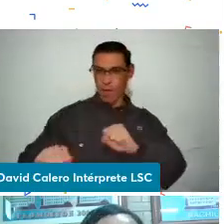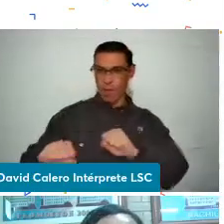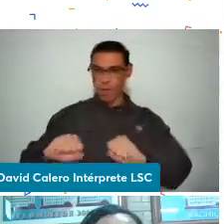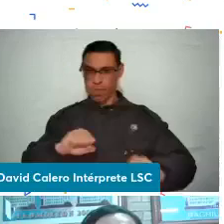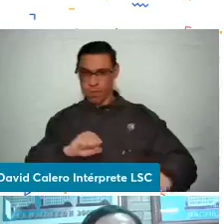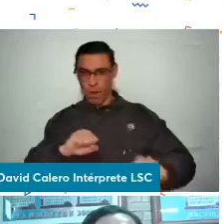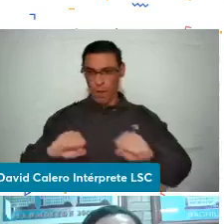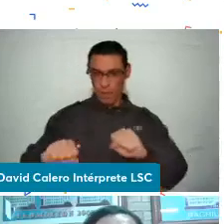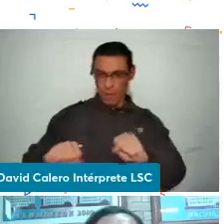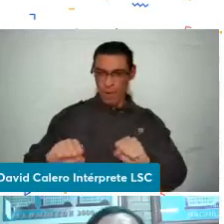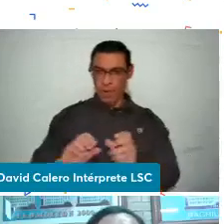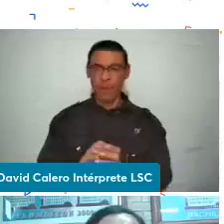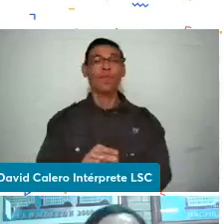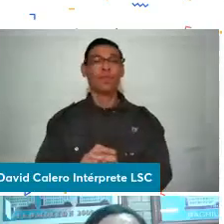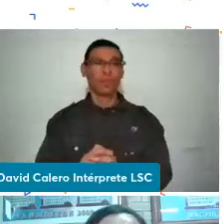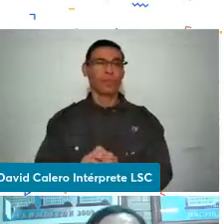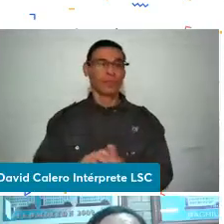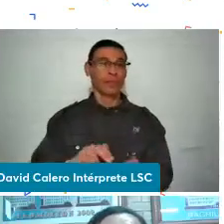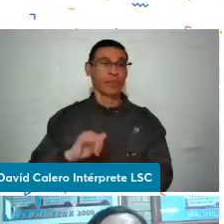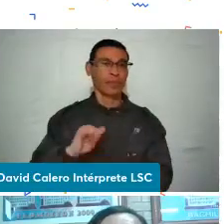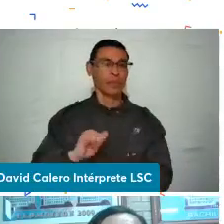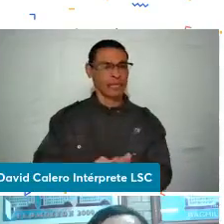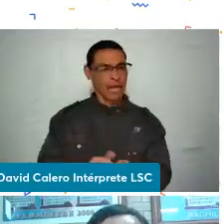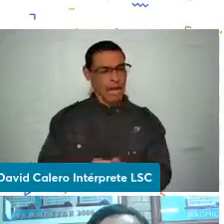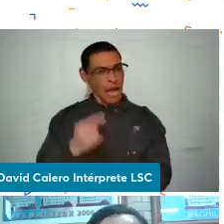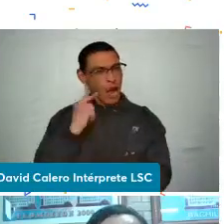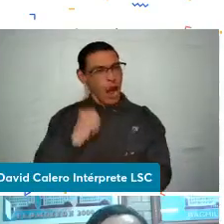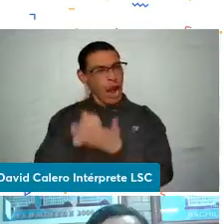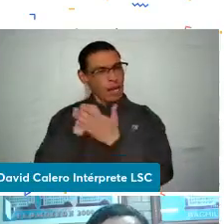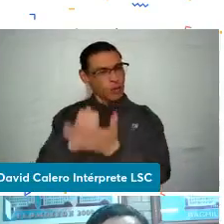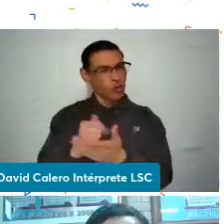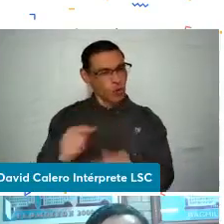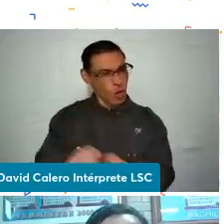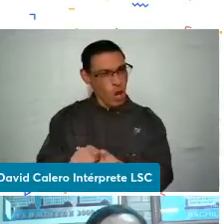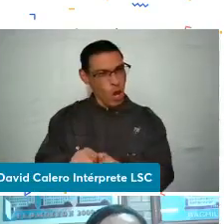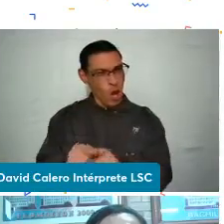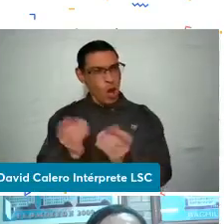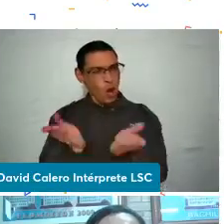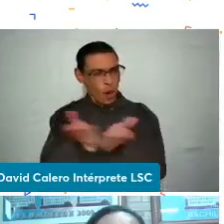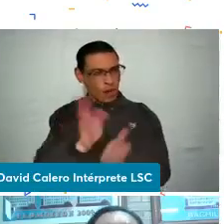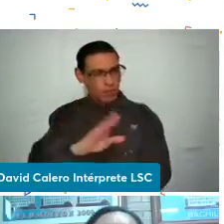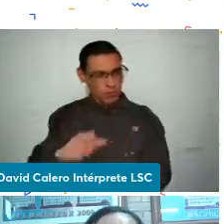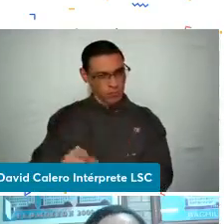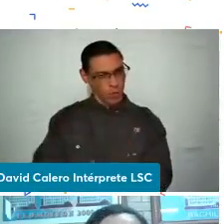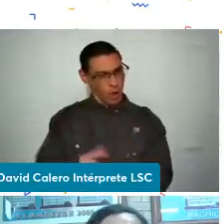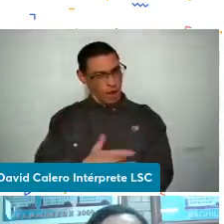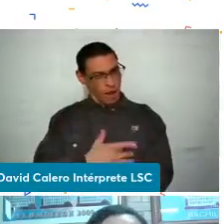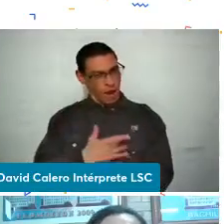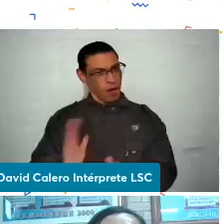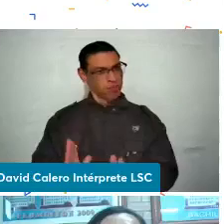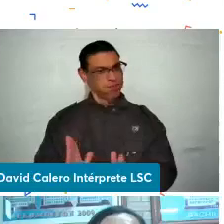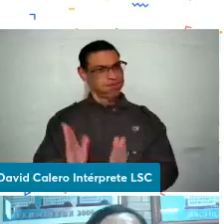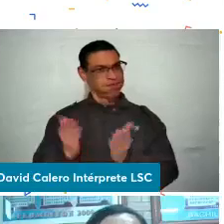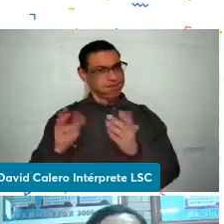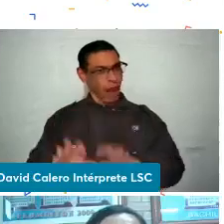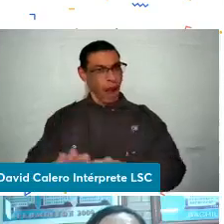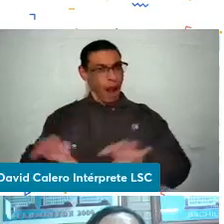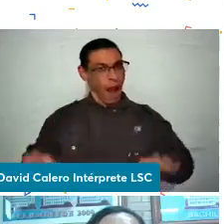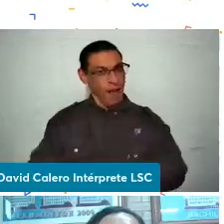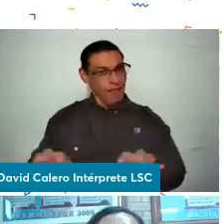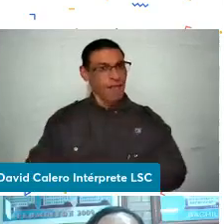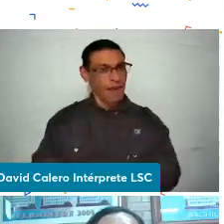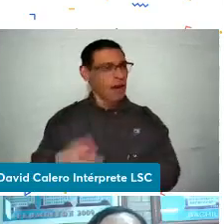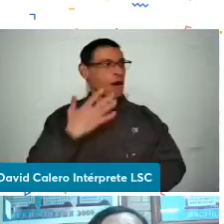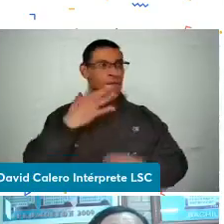lograr que los estudiantes pues, se motiven con las actividades que se proponen, logren reales aprendizajes